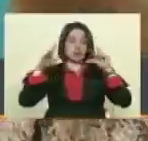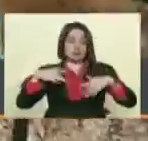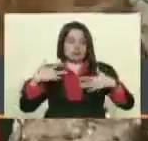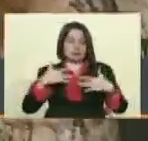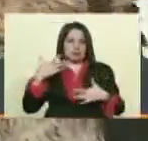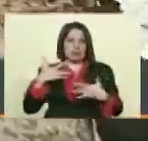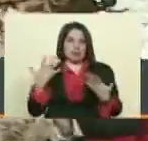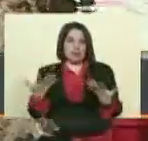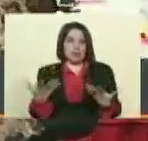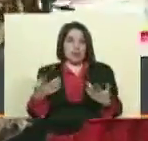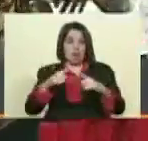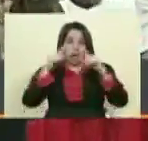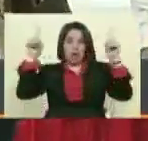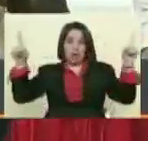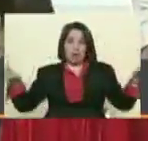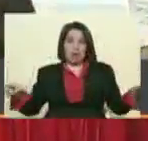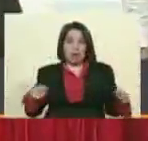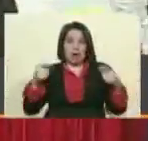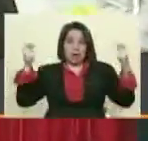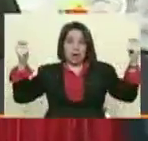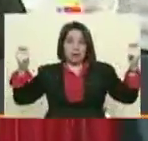los que tienen la pancarta, camarada.